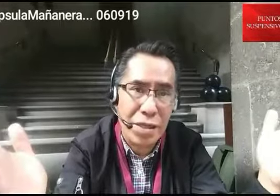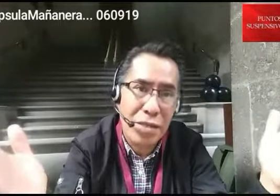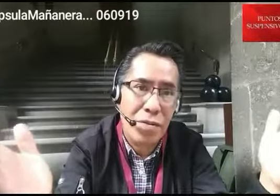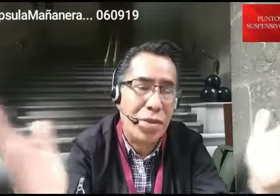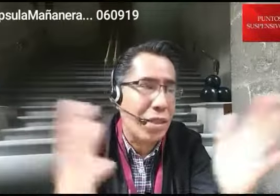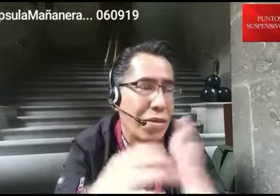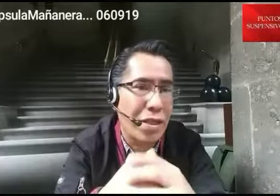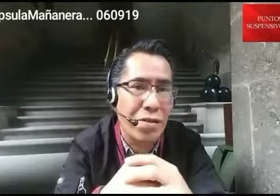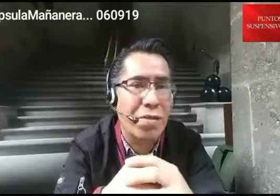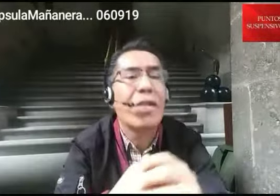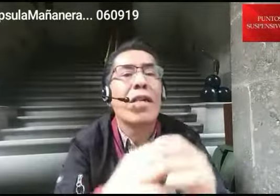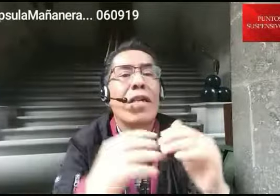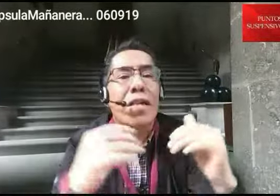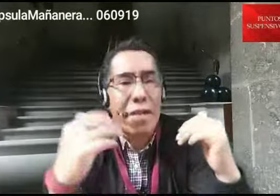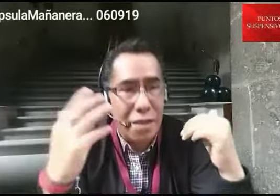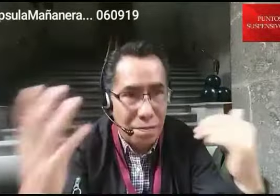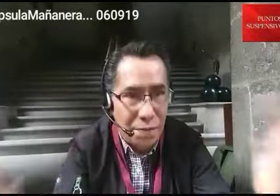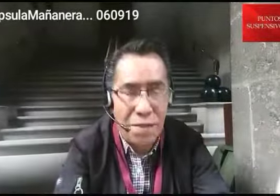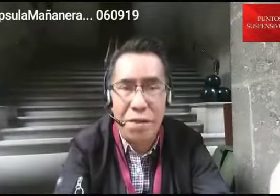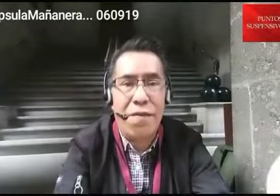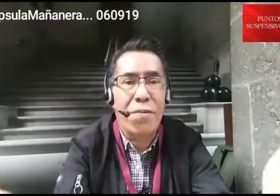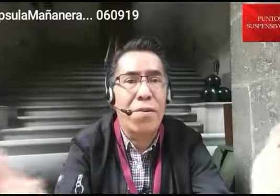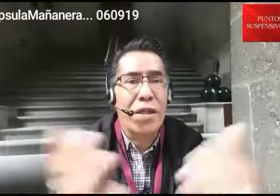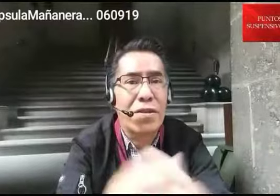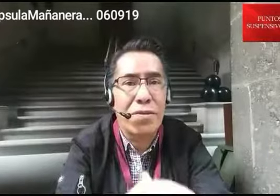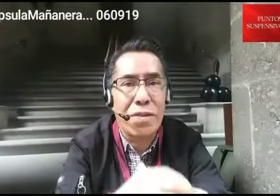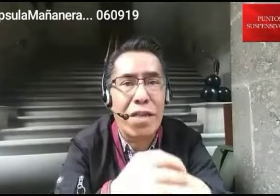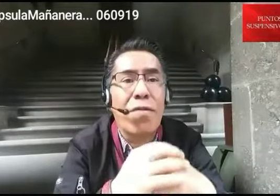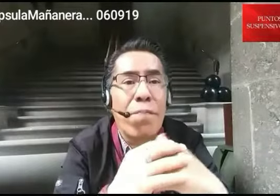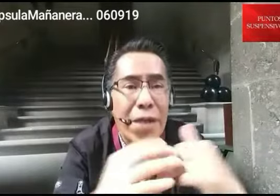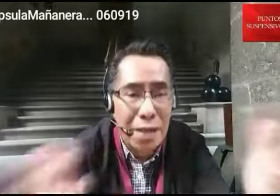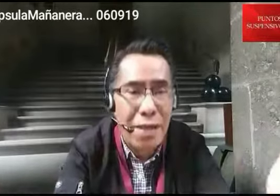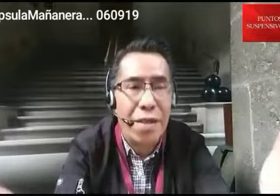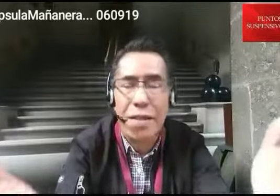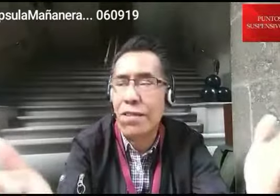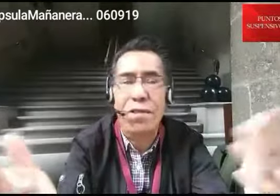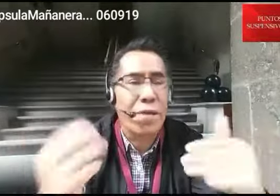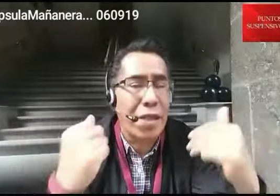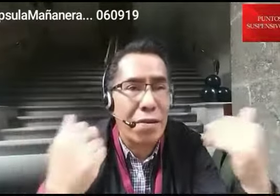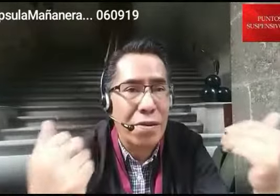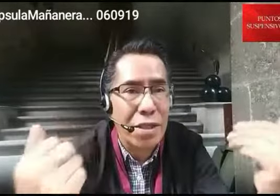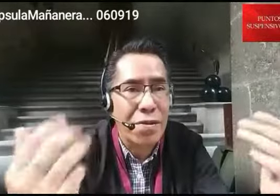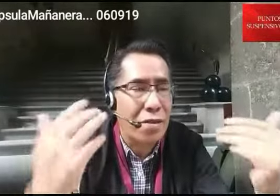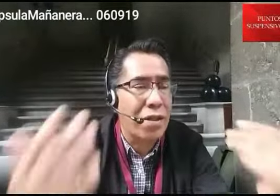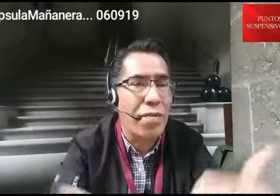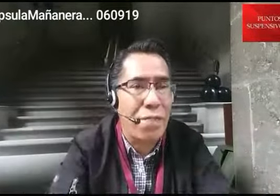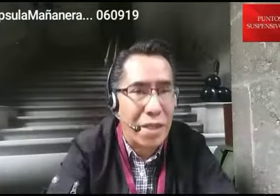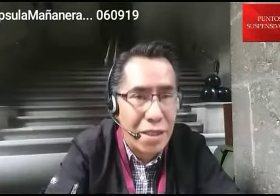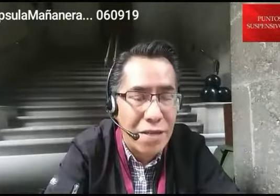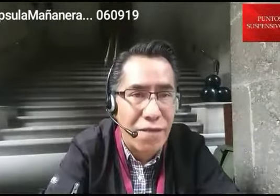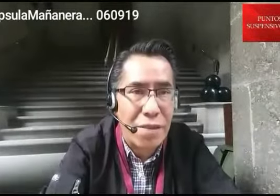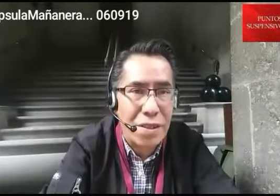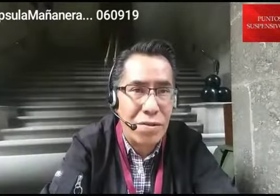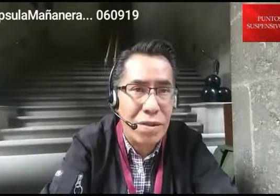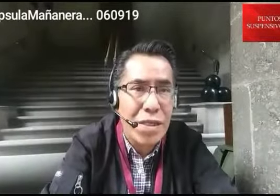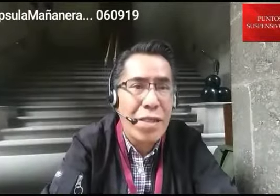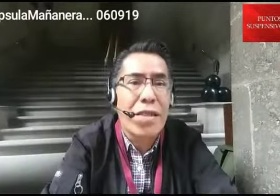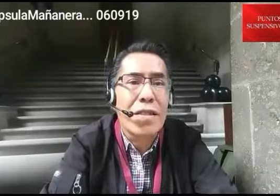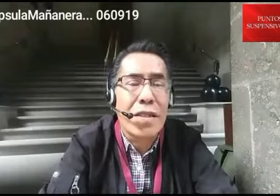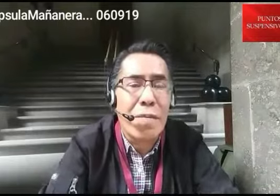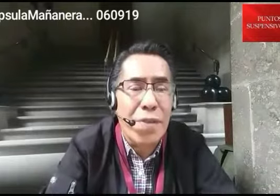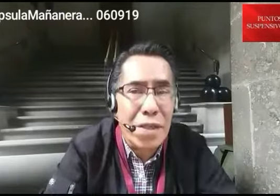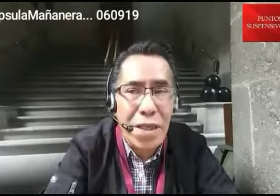Comunicación, agradezco por estarnos siguiendo. Les pido de favor que nos ayuden a compartir estos videos, que nos ayuden a compartir esta